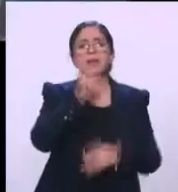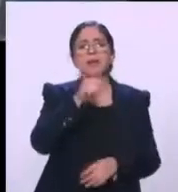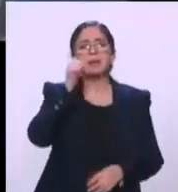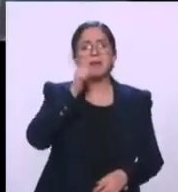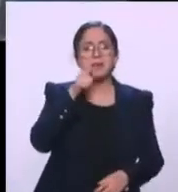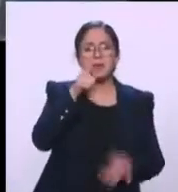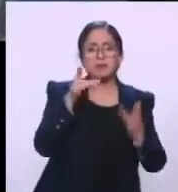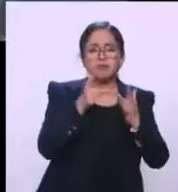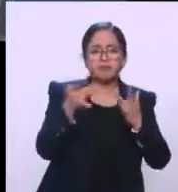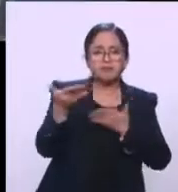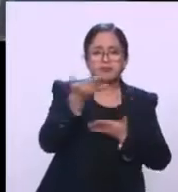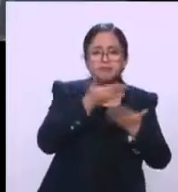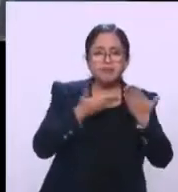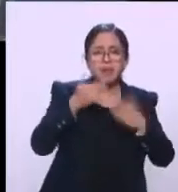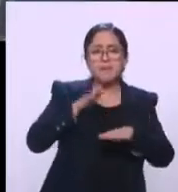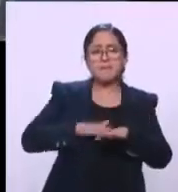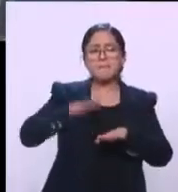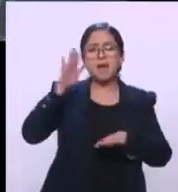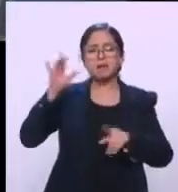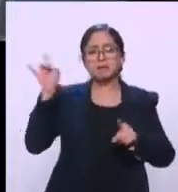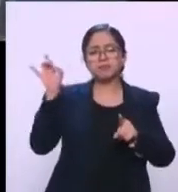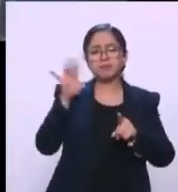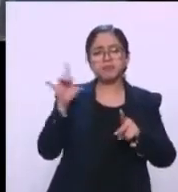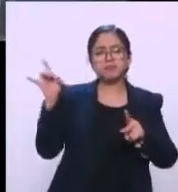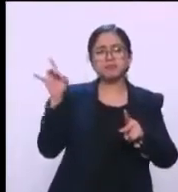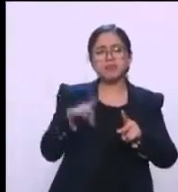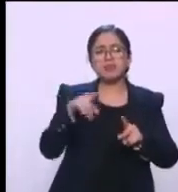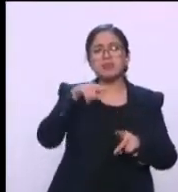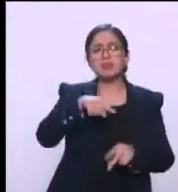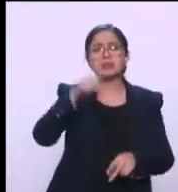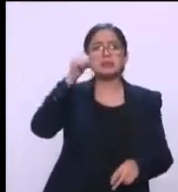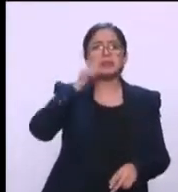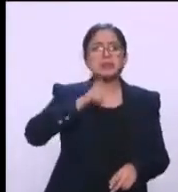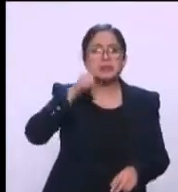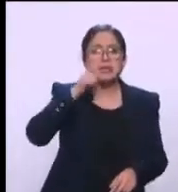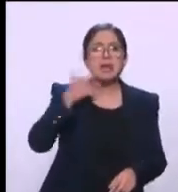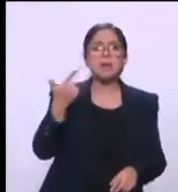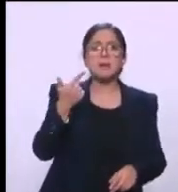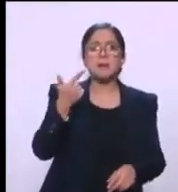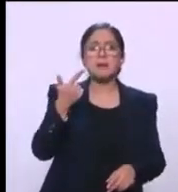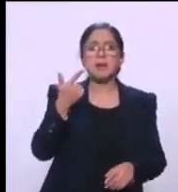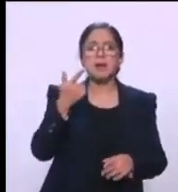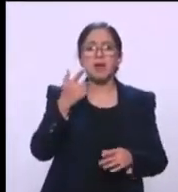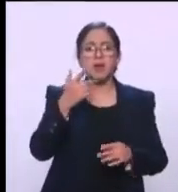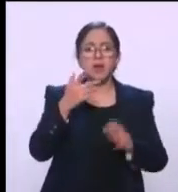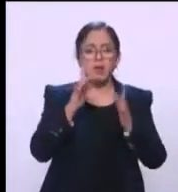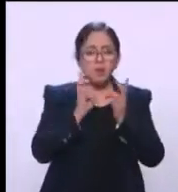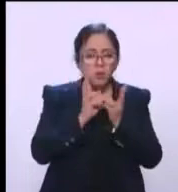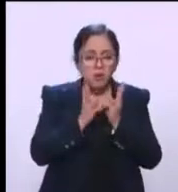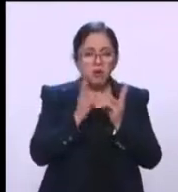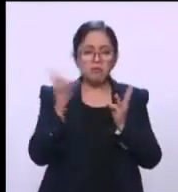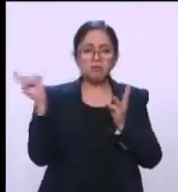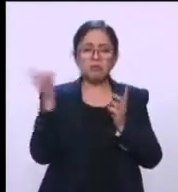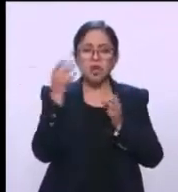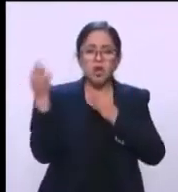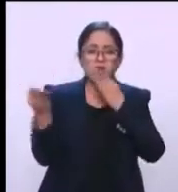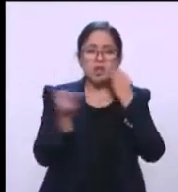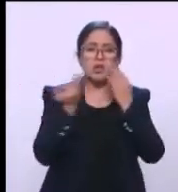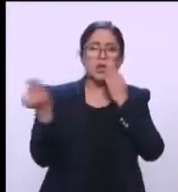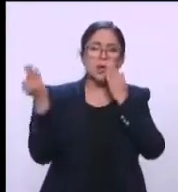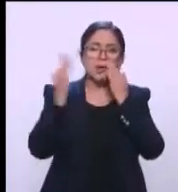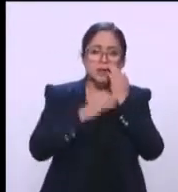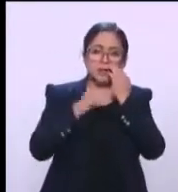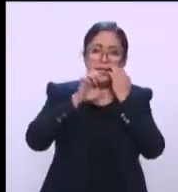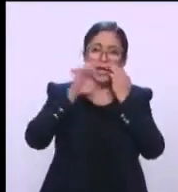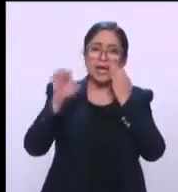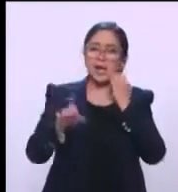o plataforma de mensajería donde más noticias falsas se distribuyen, justamente porque asumes que